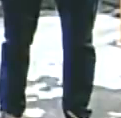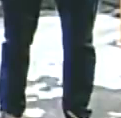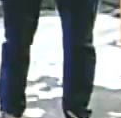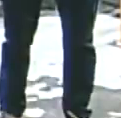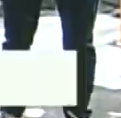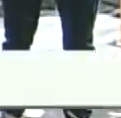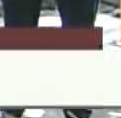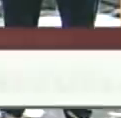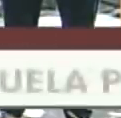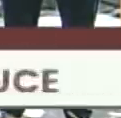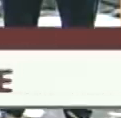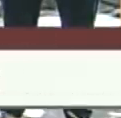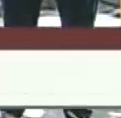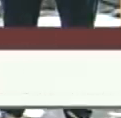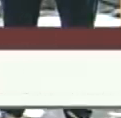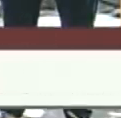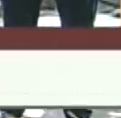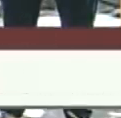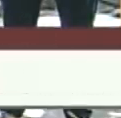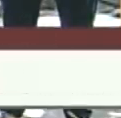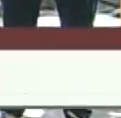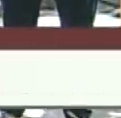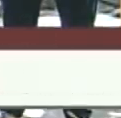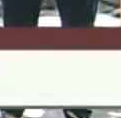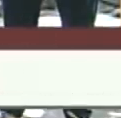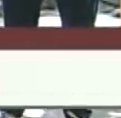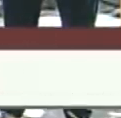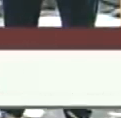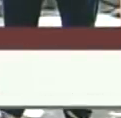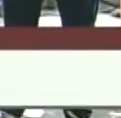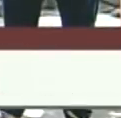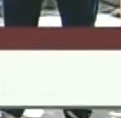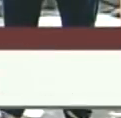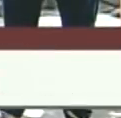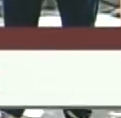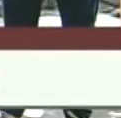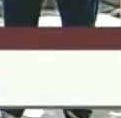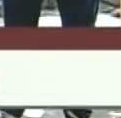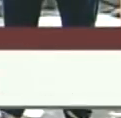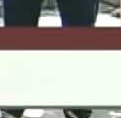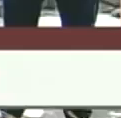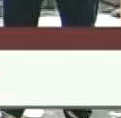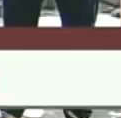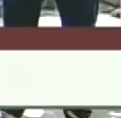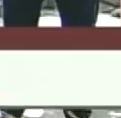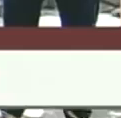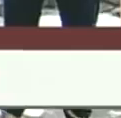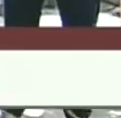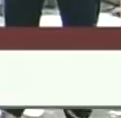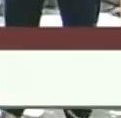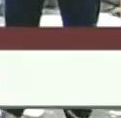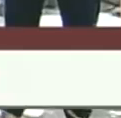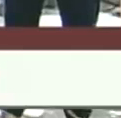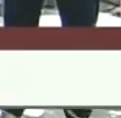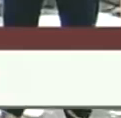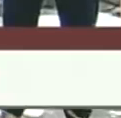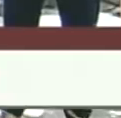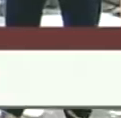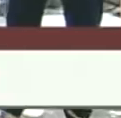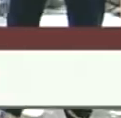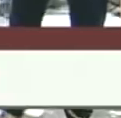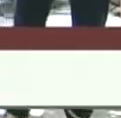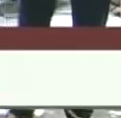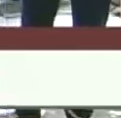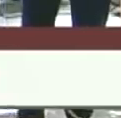procesada y la presentación. Angélica, Domingo, bienvenido. Están ahí al lado